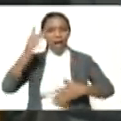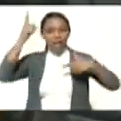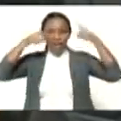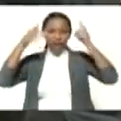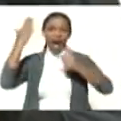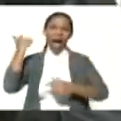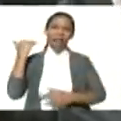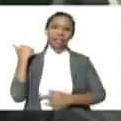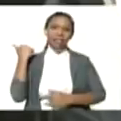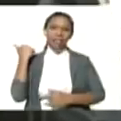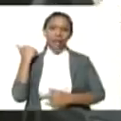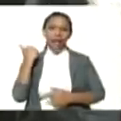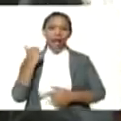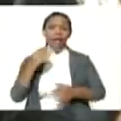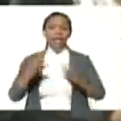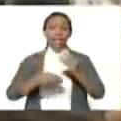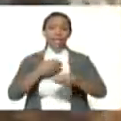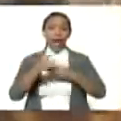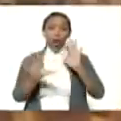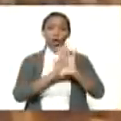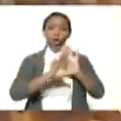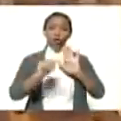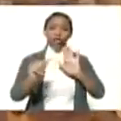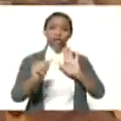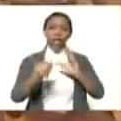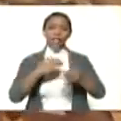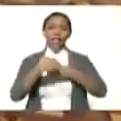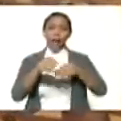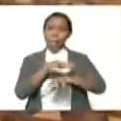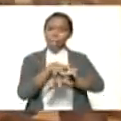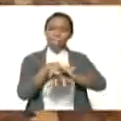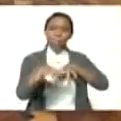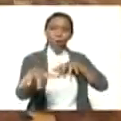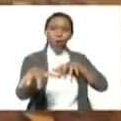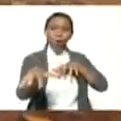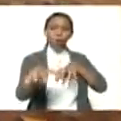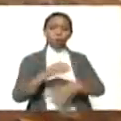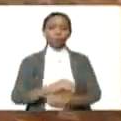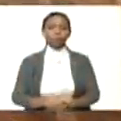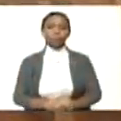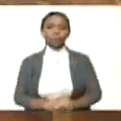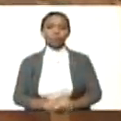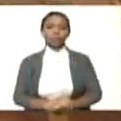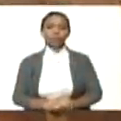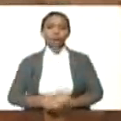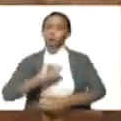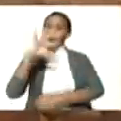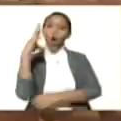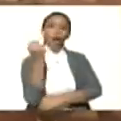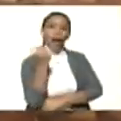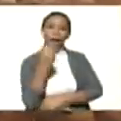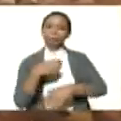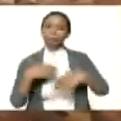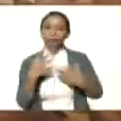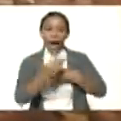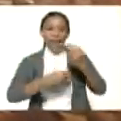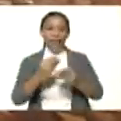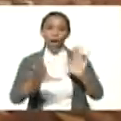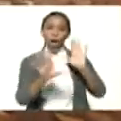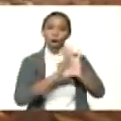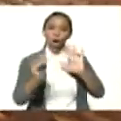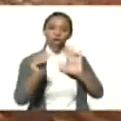a través de los constituyentes mayoritarios, lograra hilvanar una